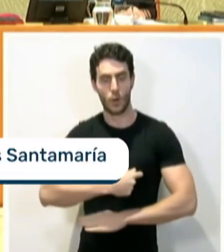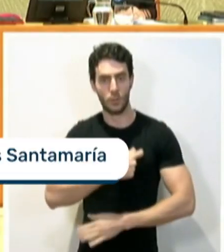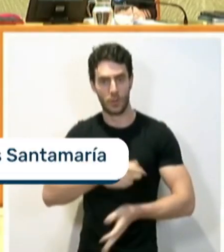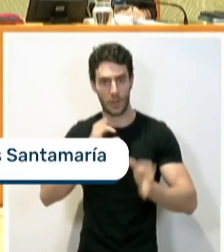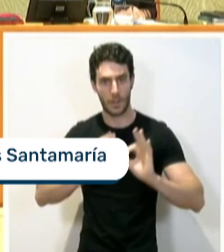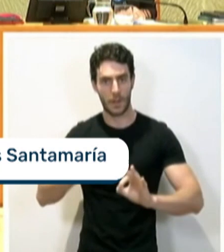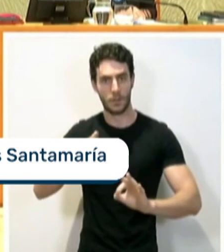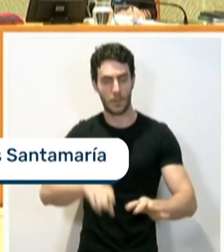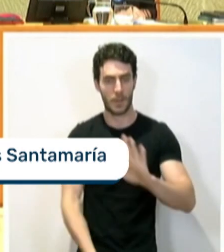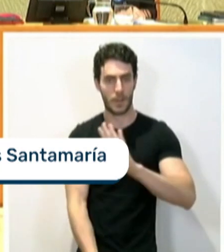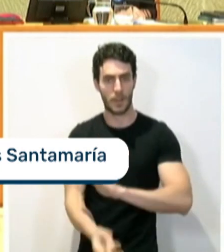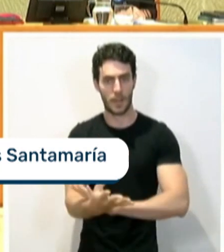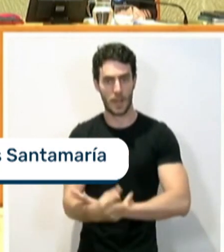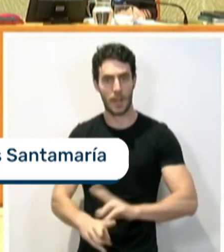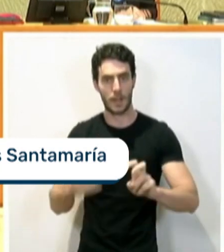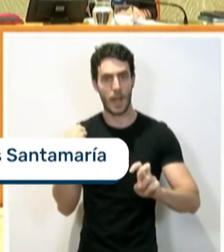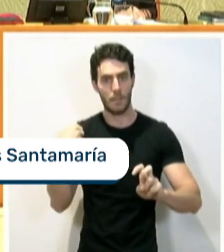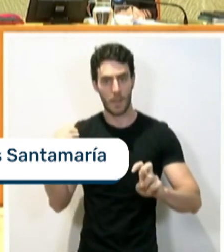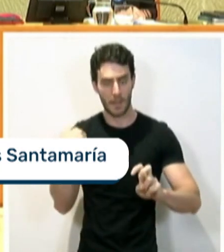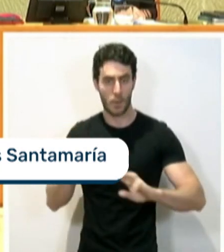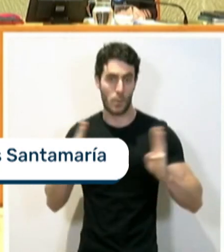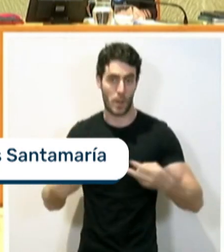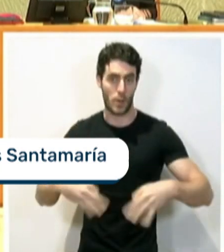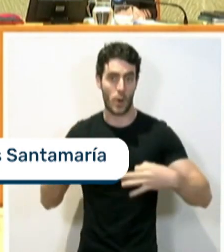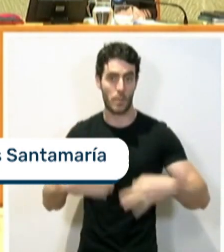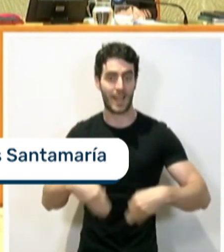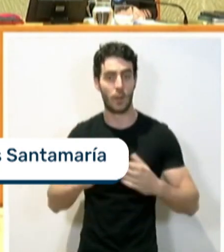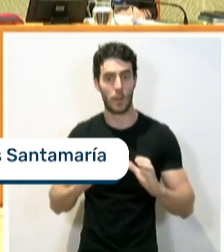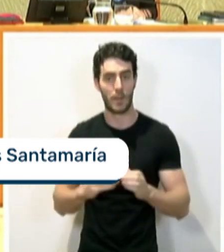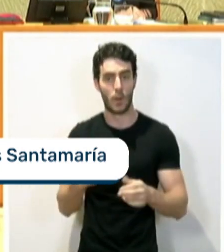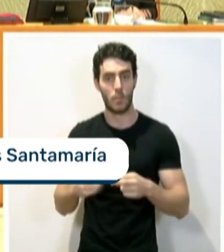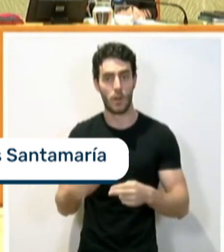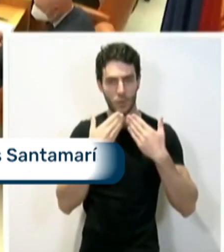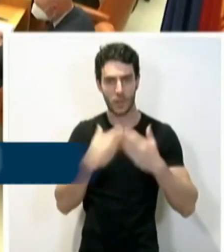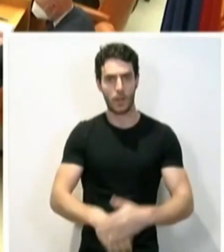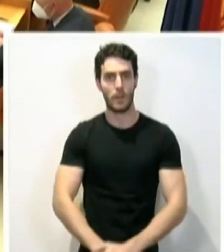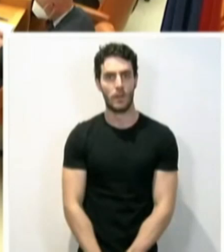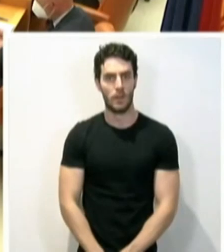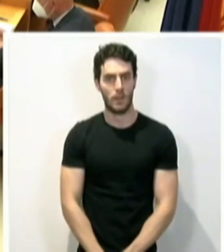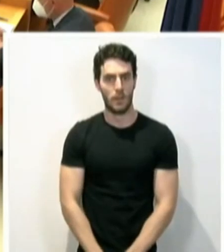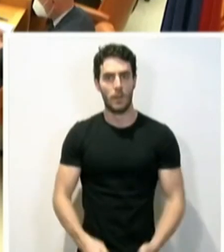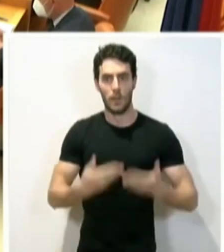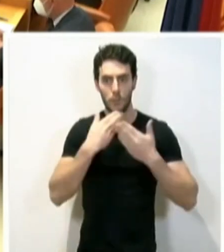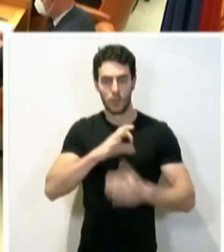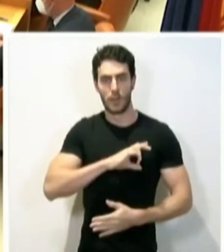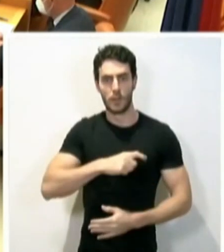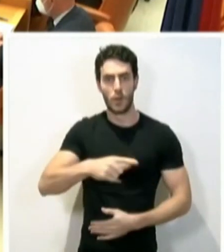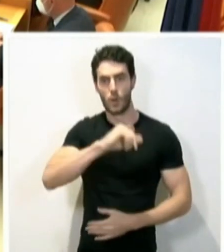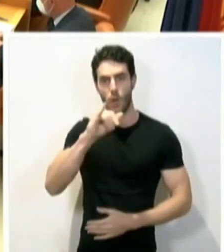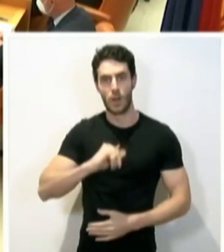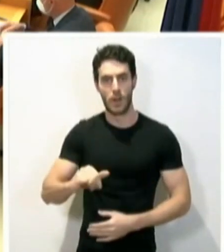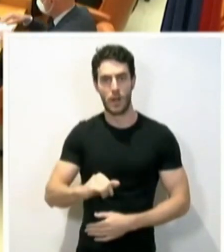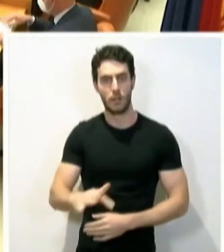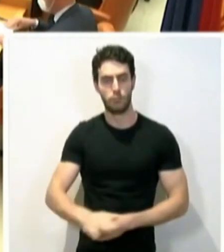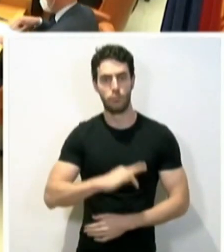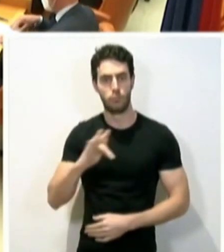del Parlamento de hoy ha estado protagonizado por polémicas entre las bancadas de la oposición y la del Ejecutivo. La más destacada ha sido la trifulca sostenida en